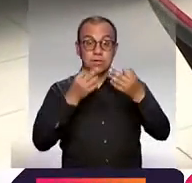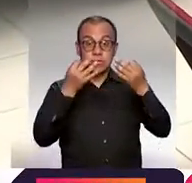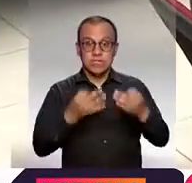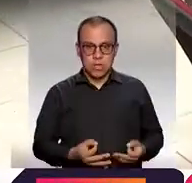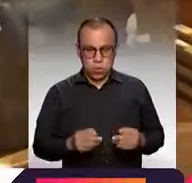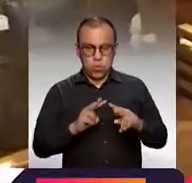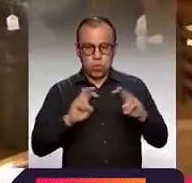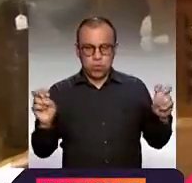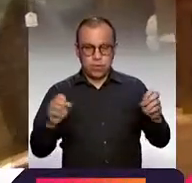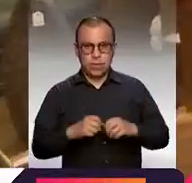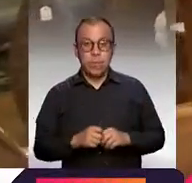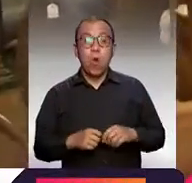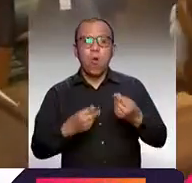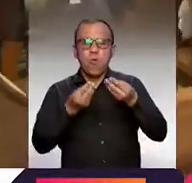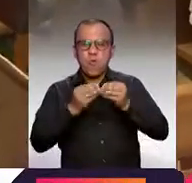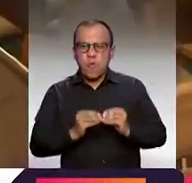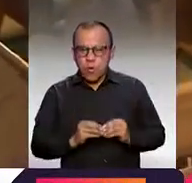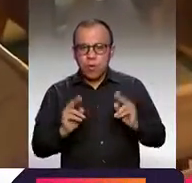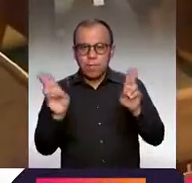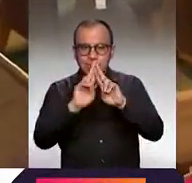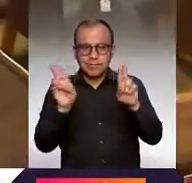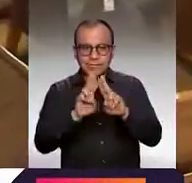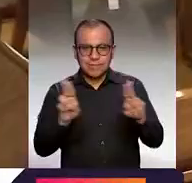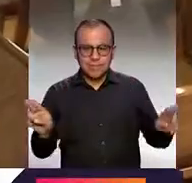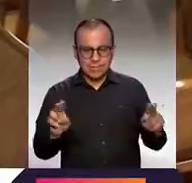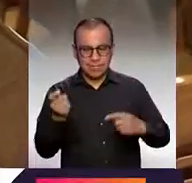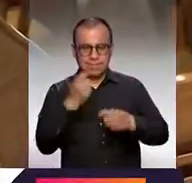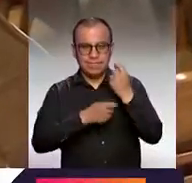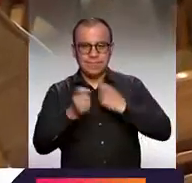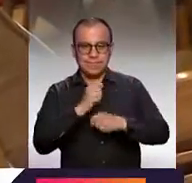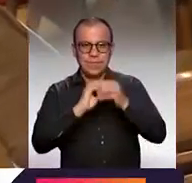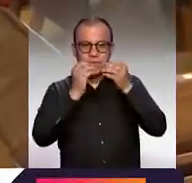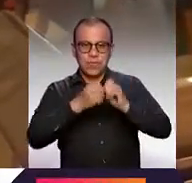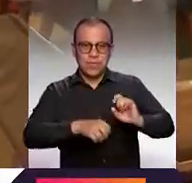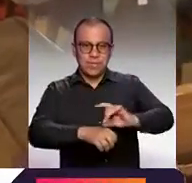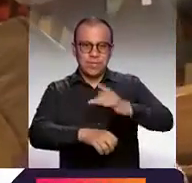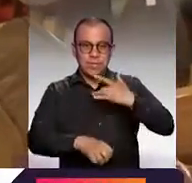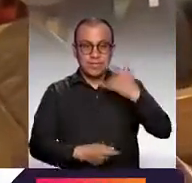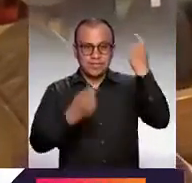capacitación en línea para desarrollar sus habilidades de negocio, digitales y financieras.